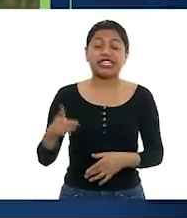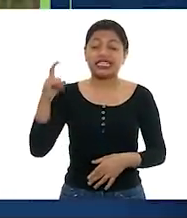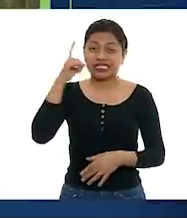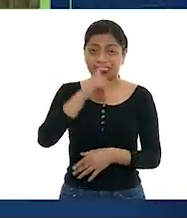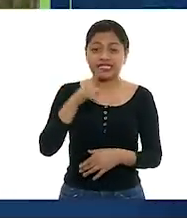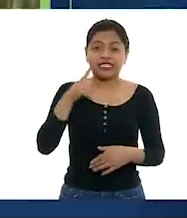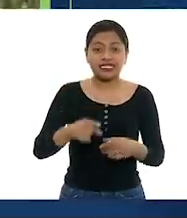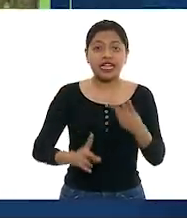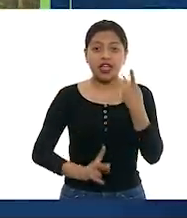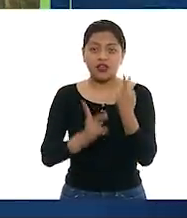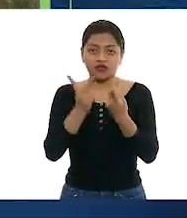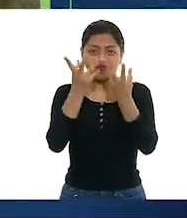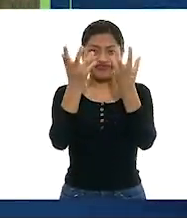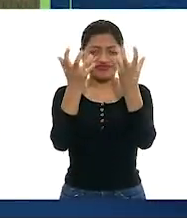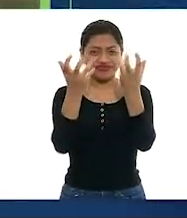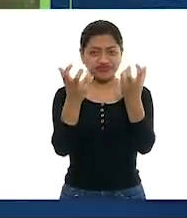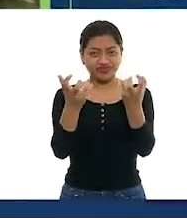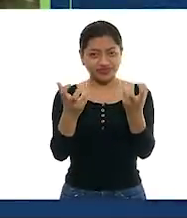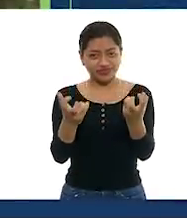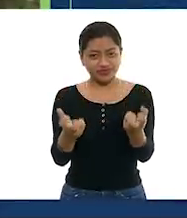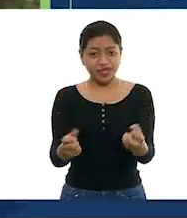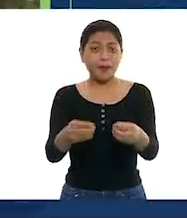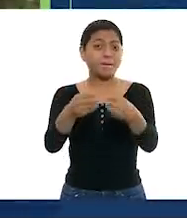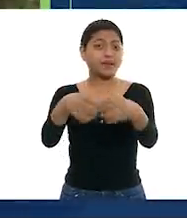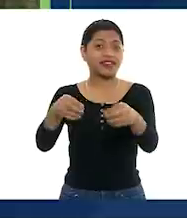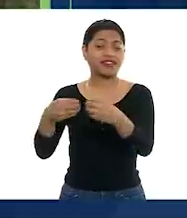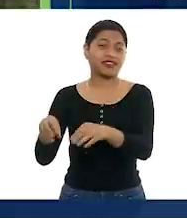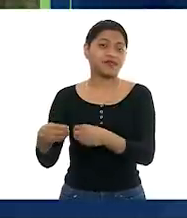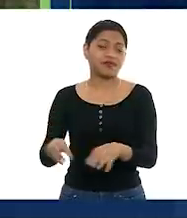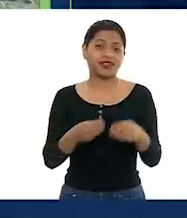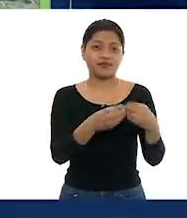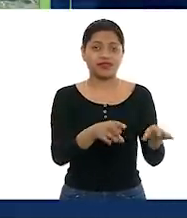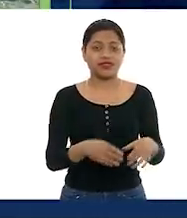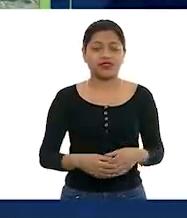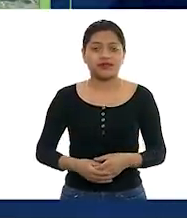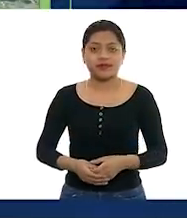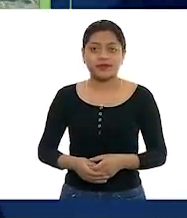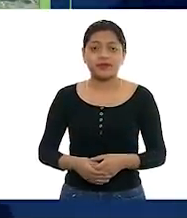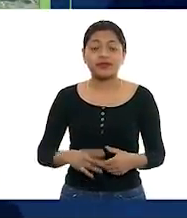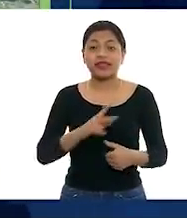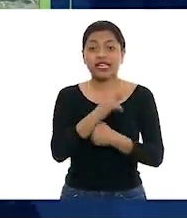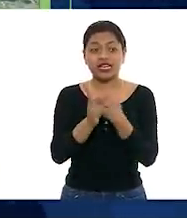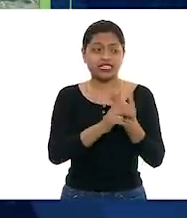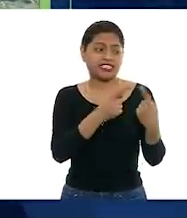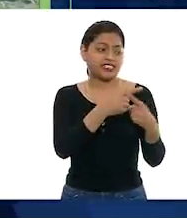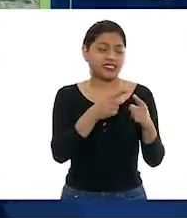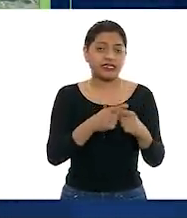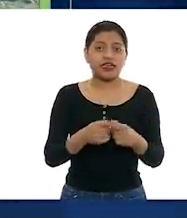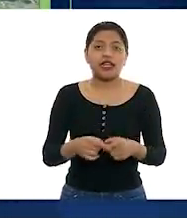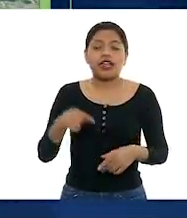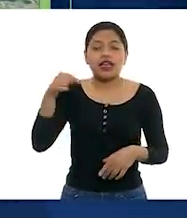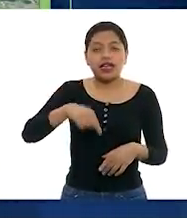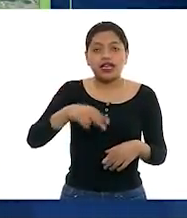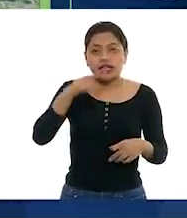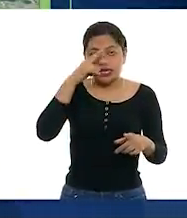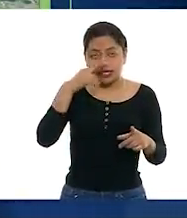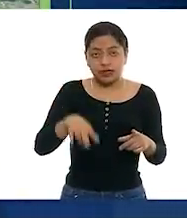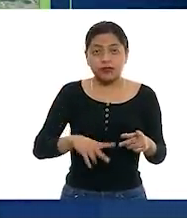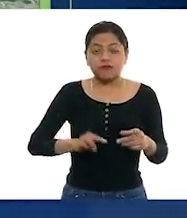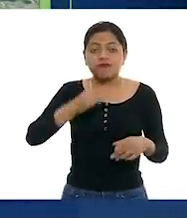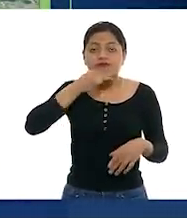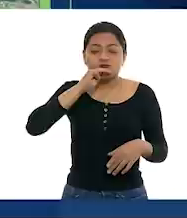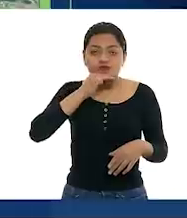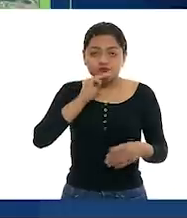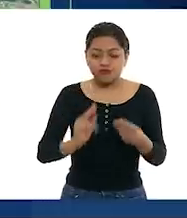pérdidas en la producción agrícola y ganadera en distintas regiones del país, con daños significativos al cultivo del maíz, que ocupa